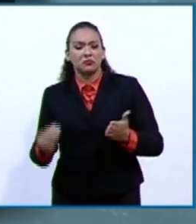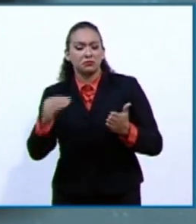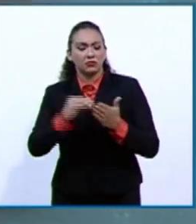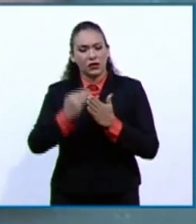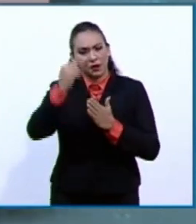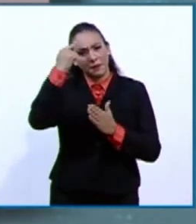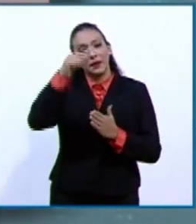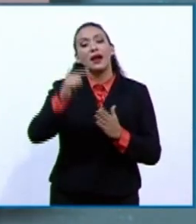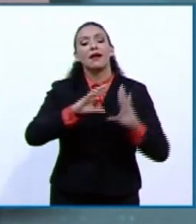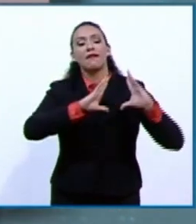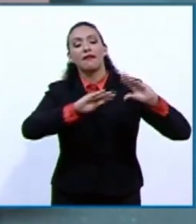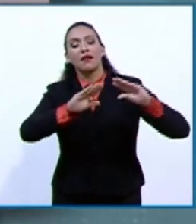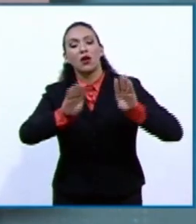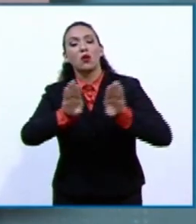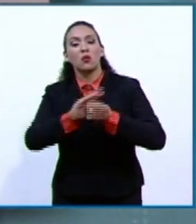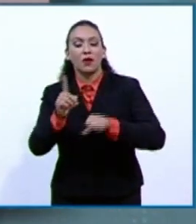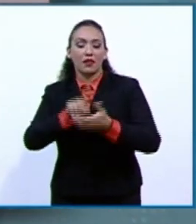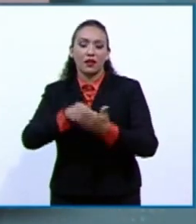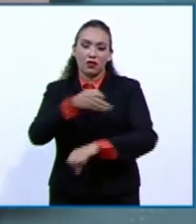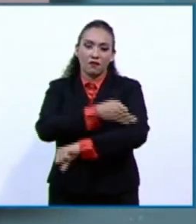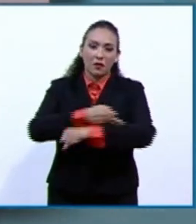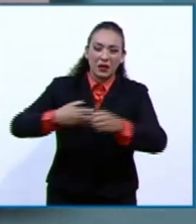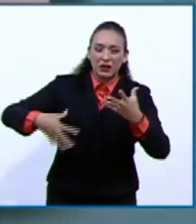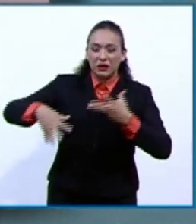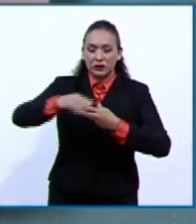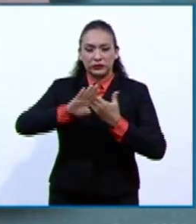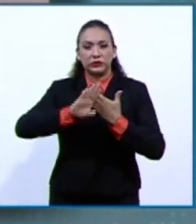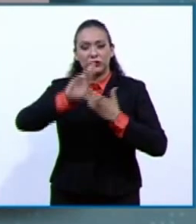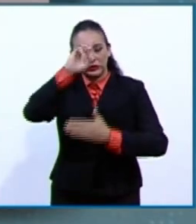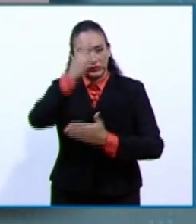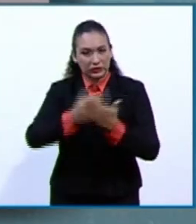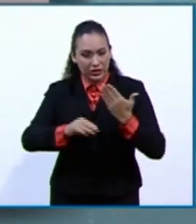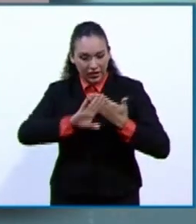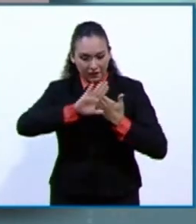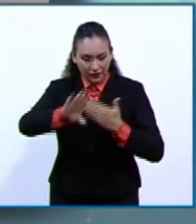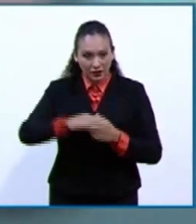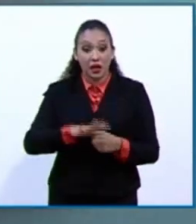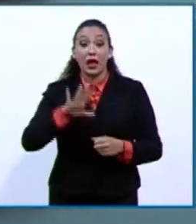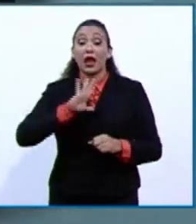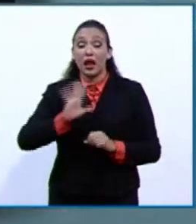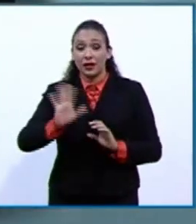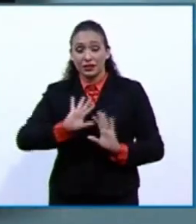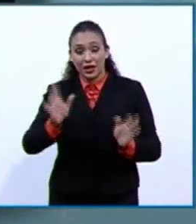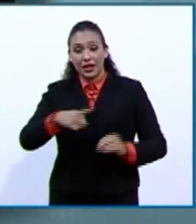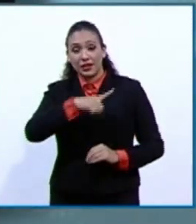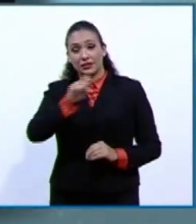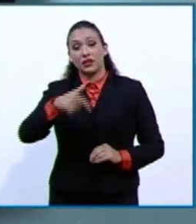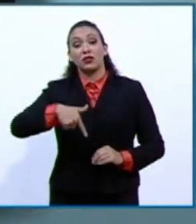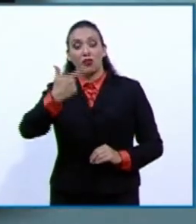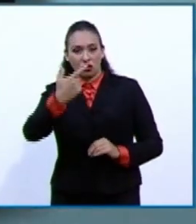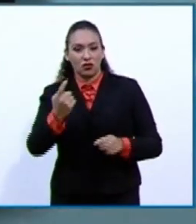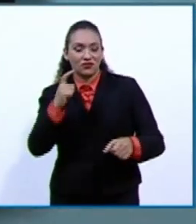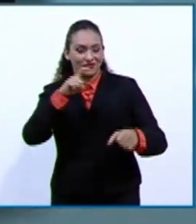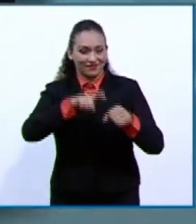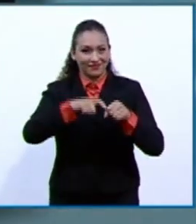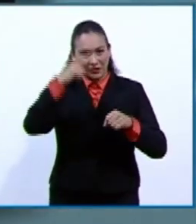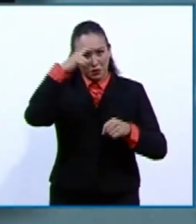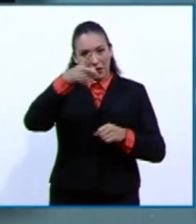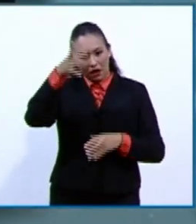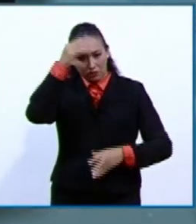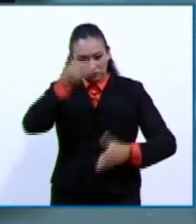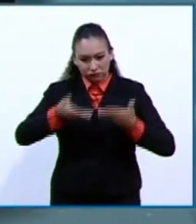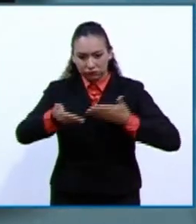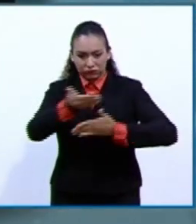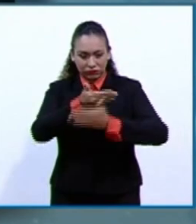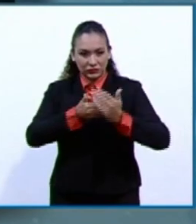violencia familiar a través del Juzgado Naranja, con lo que suman 112 municipios que se adhieren a esta iniciativa, con